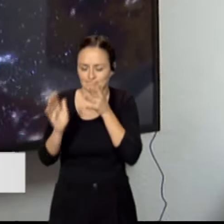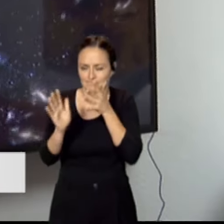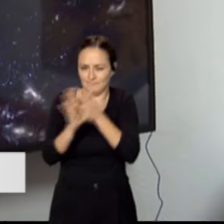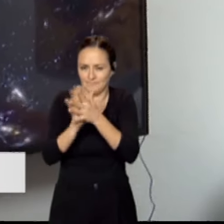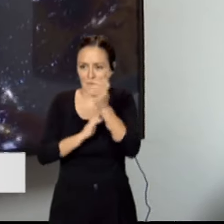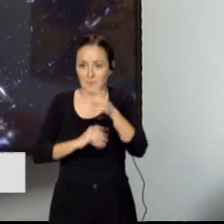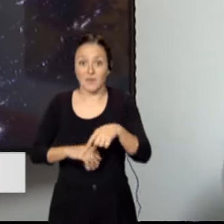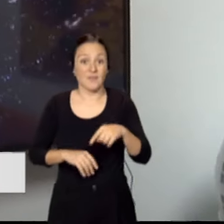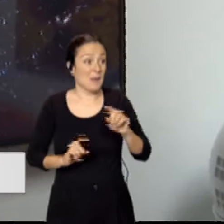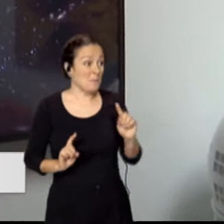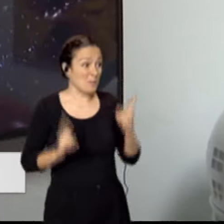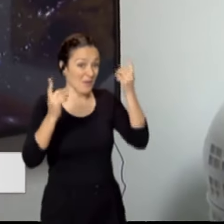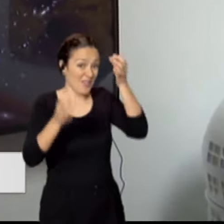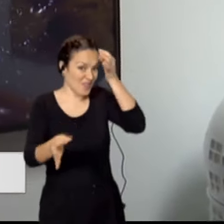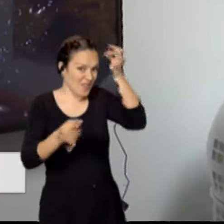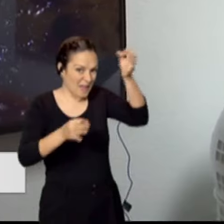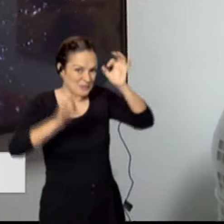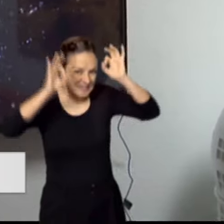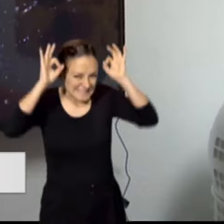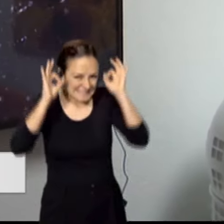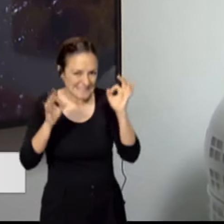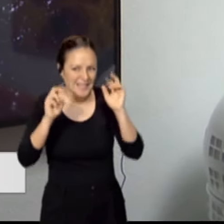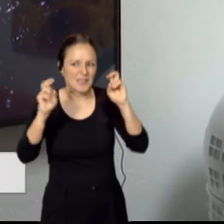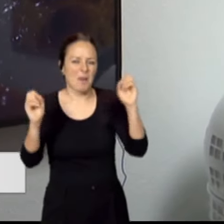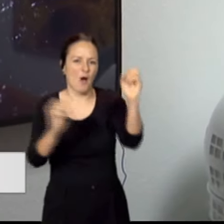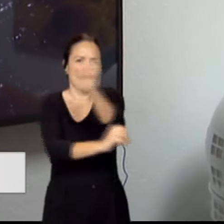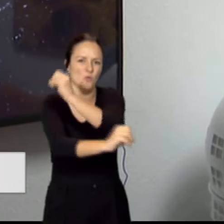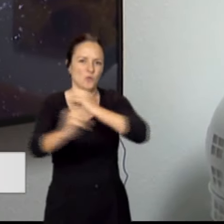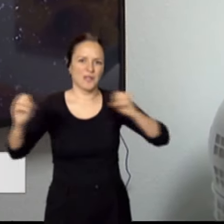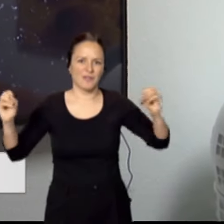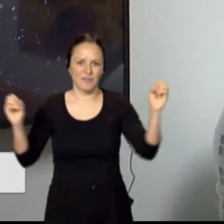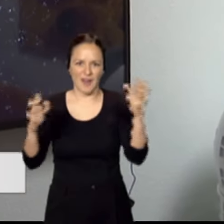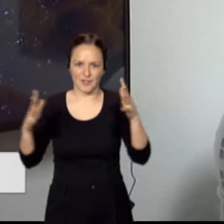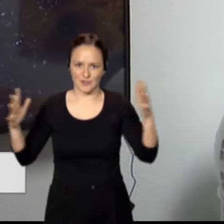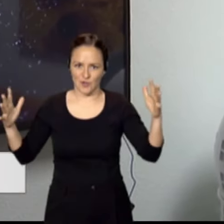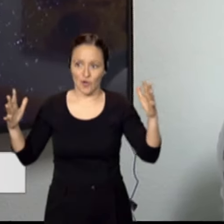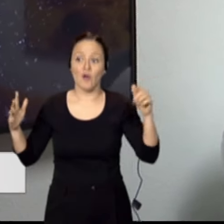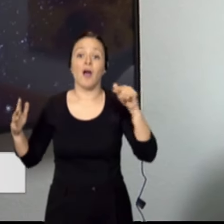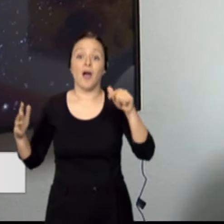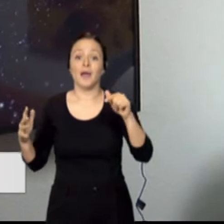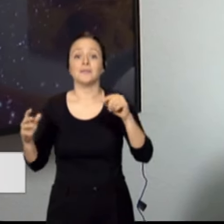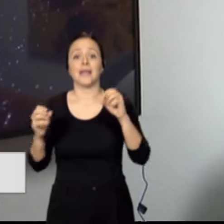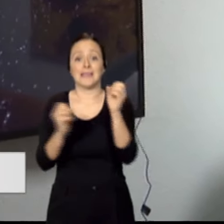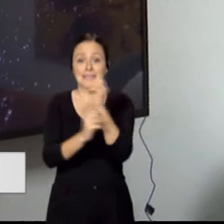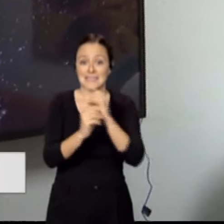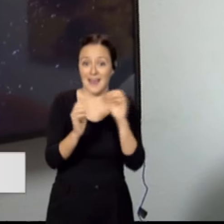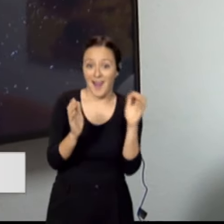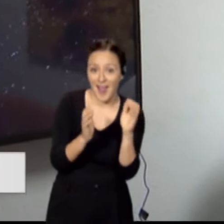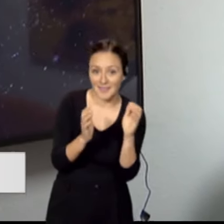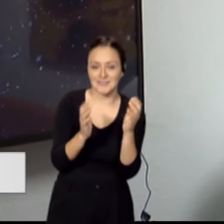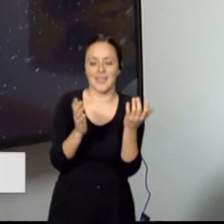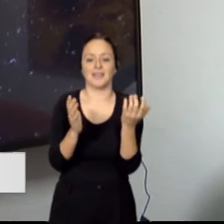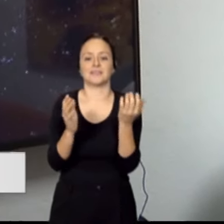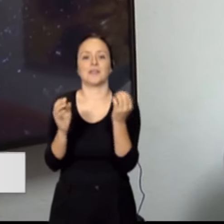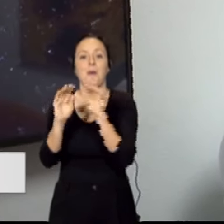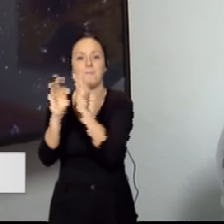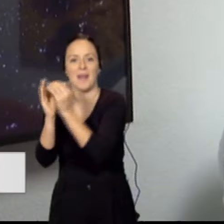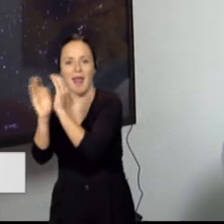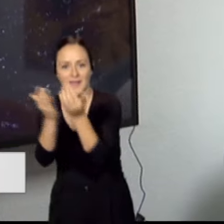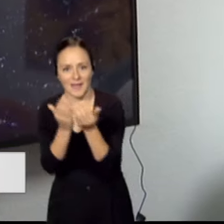tienen datos tan precisos de lo que es el universo un universo que está formado por galaxias como decías planetas pero